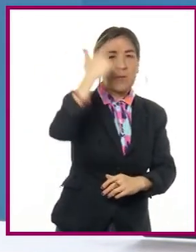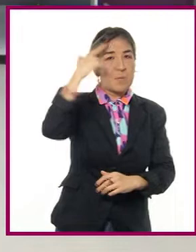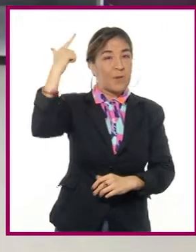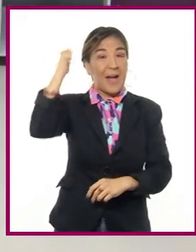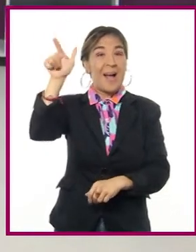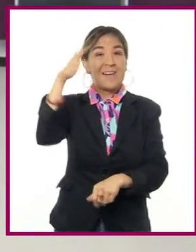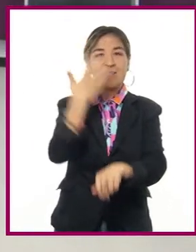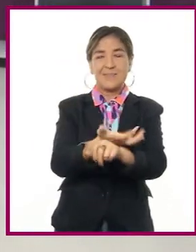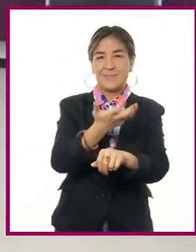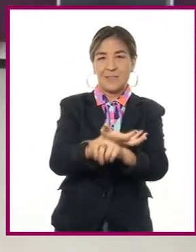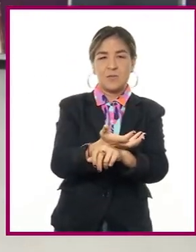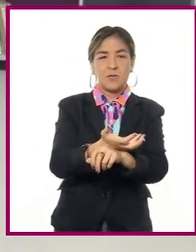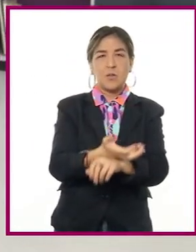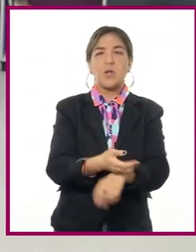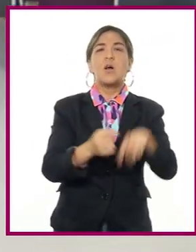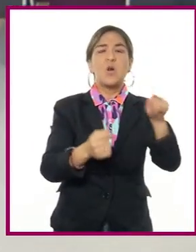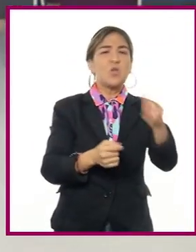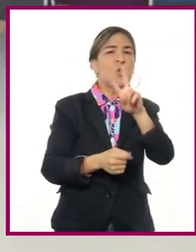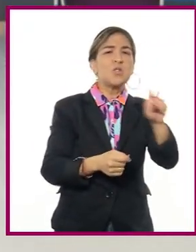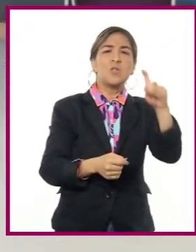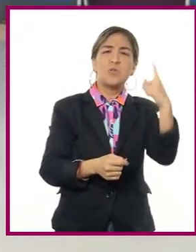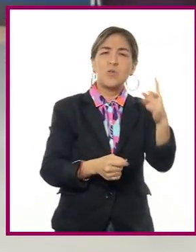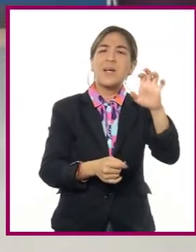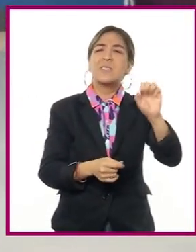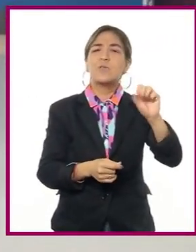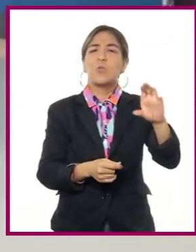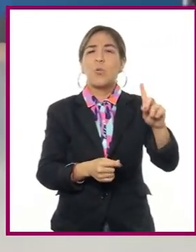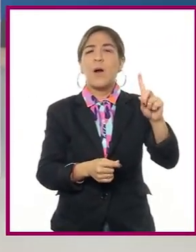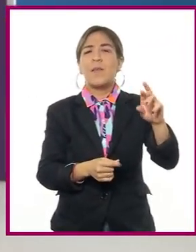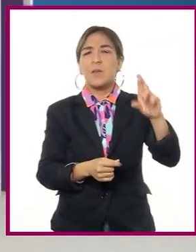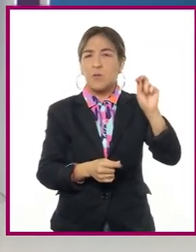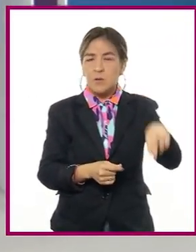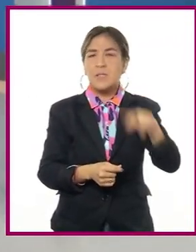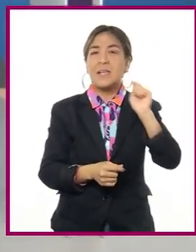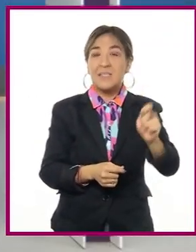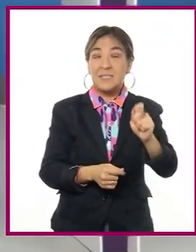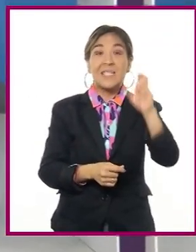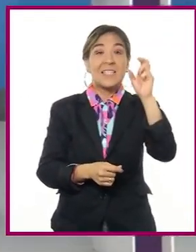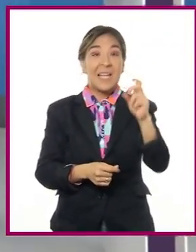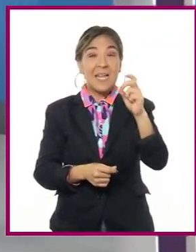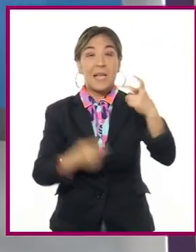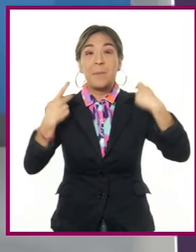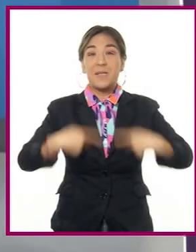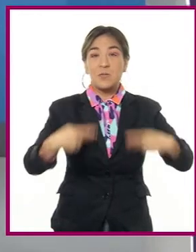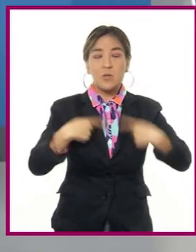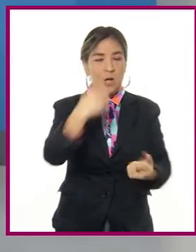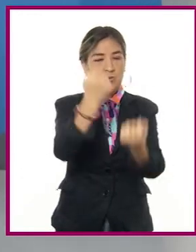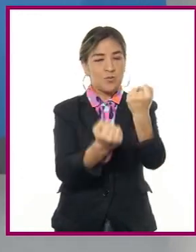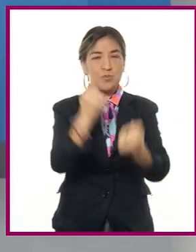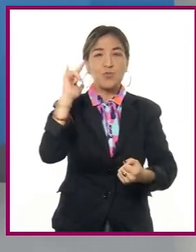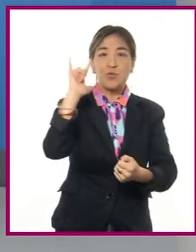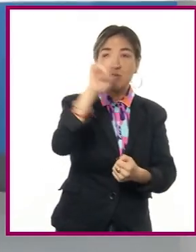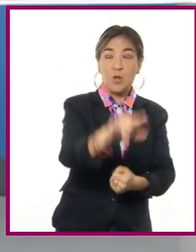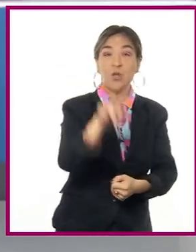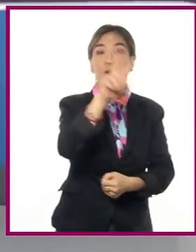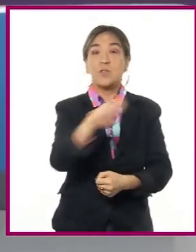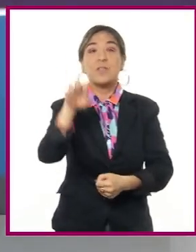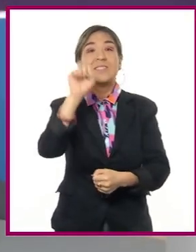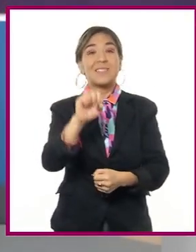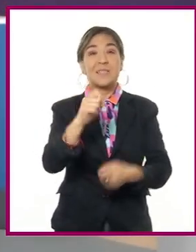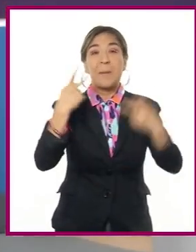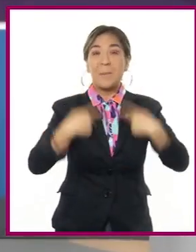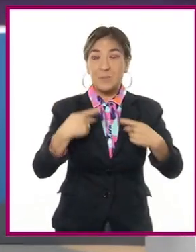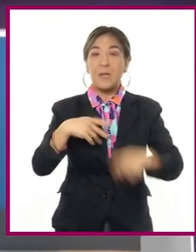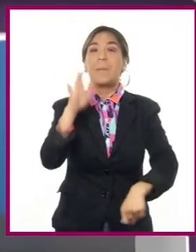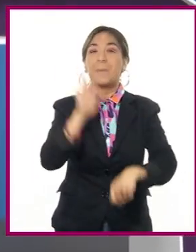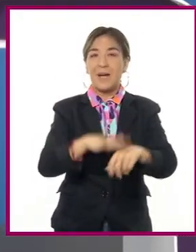Unidos. El Escuadrón 201 consistía en 30 pilotos y aproximadamente 260 integrantes